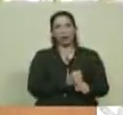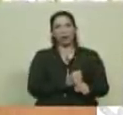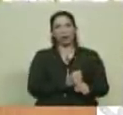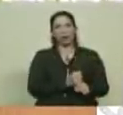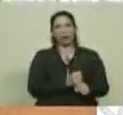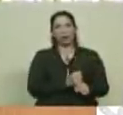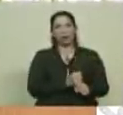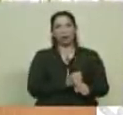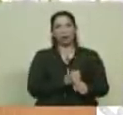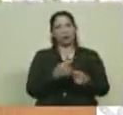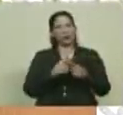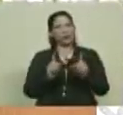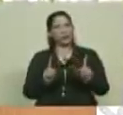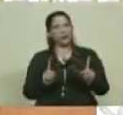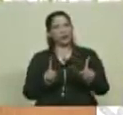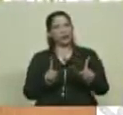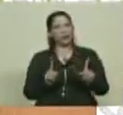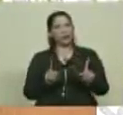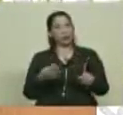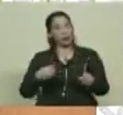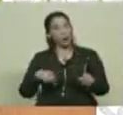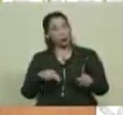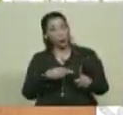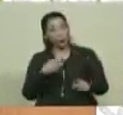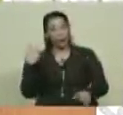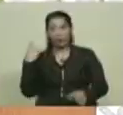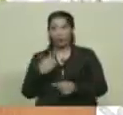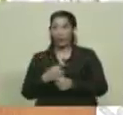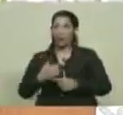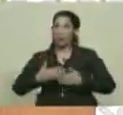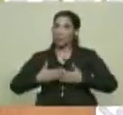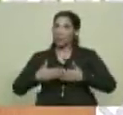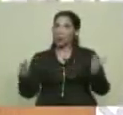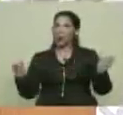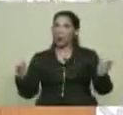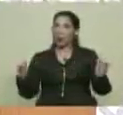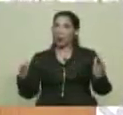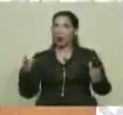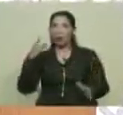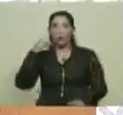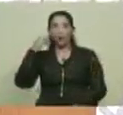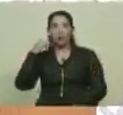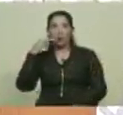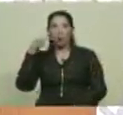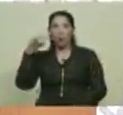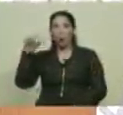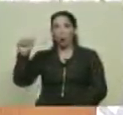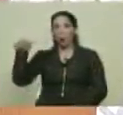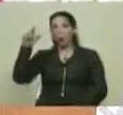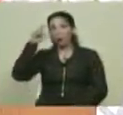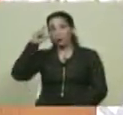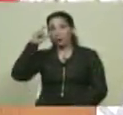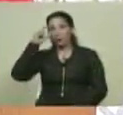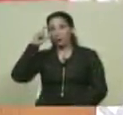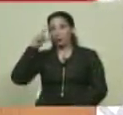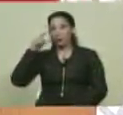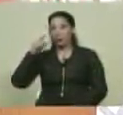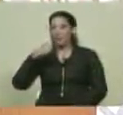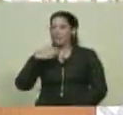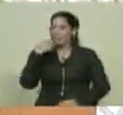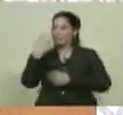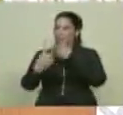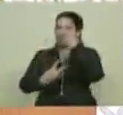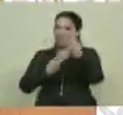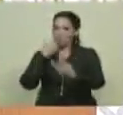¿Qué diferencia? Y ahí nosotros tenemos que reconocer al profesor Aristóbulo Isturia y Eliezer Otaiza, que se fueron por Venezuela